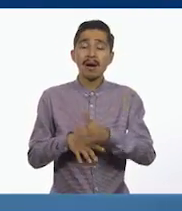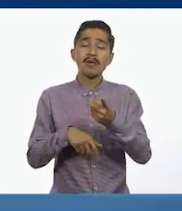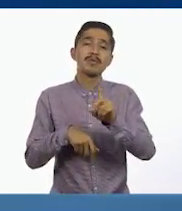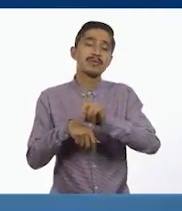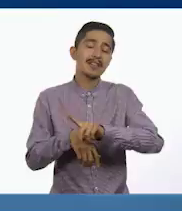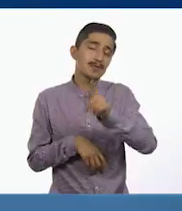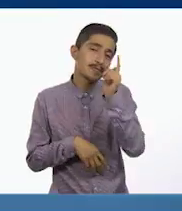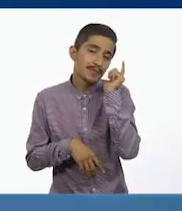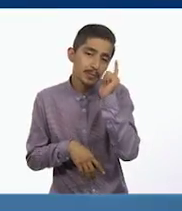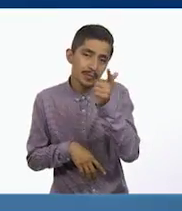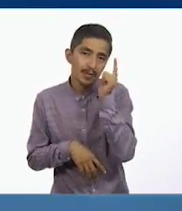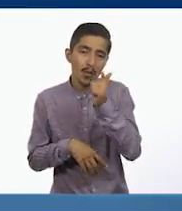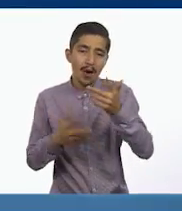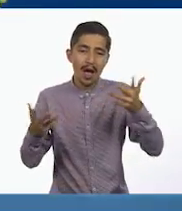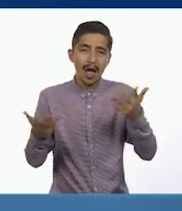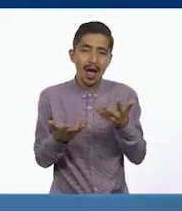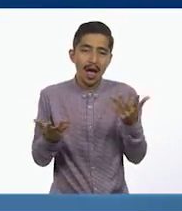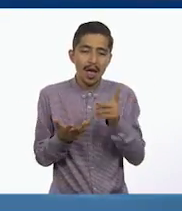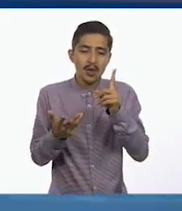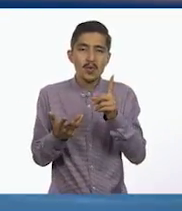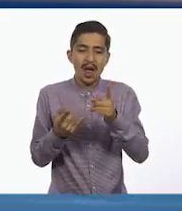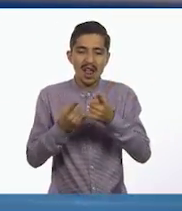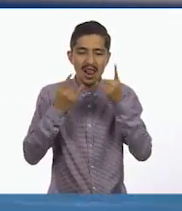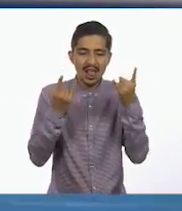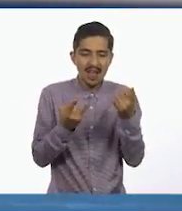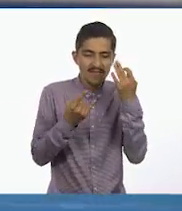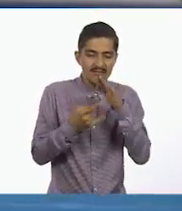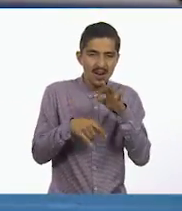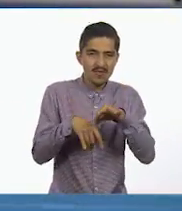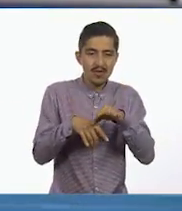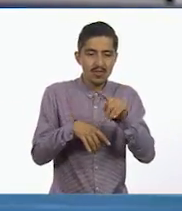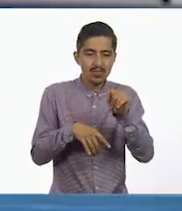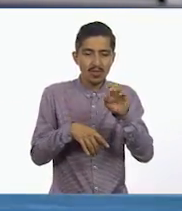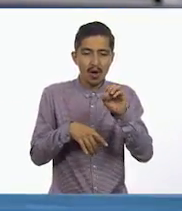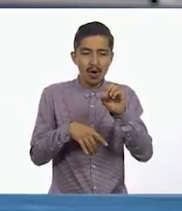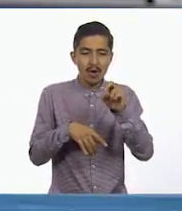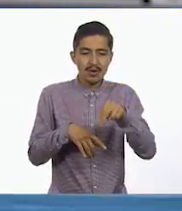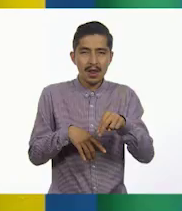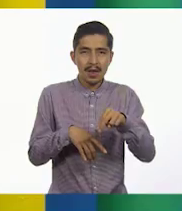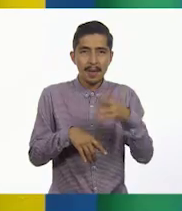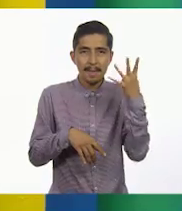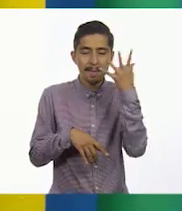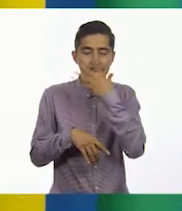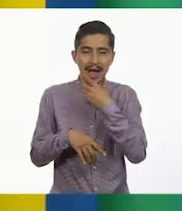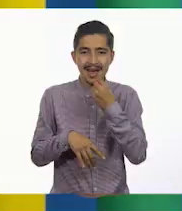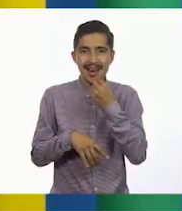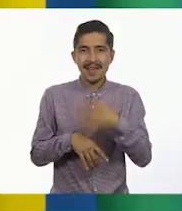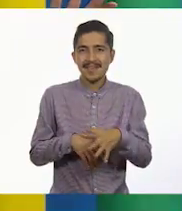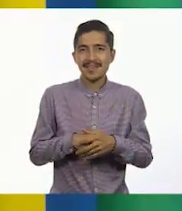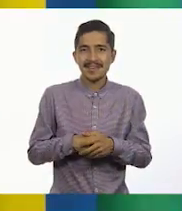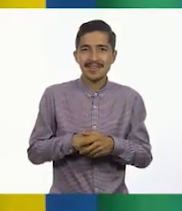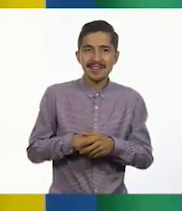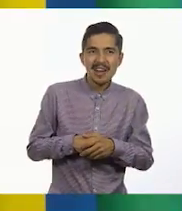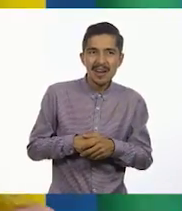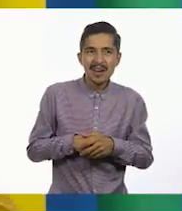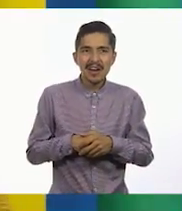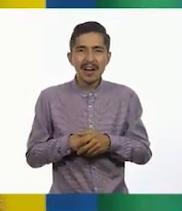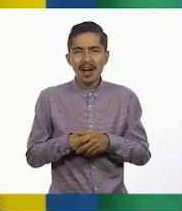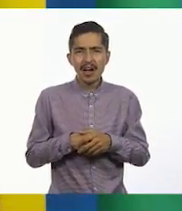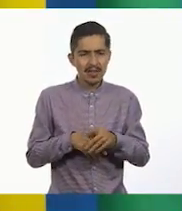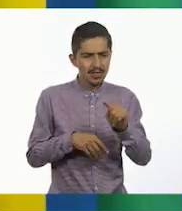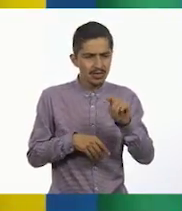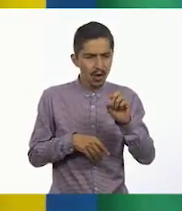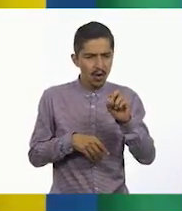se haga una leyenda de Tom, el maravilloso. ¿No que eras el magnífico